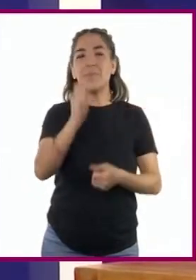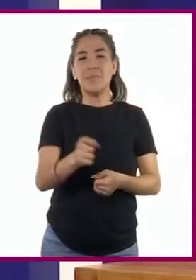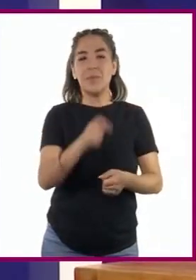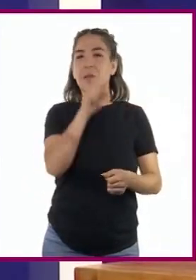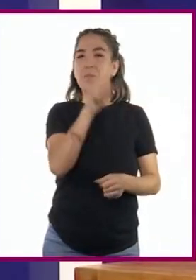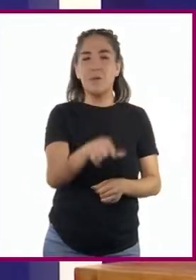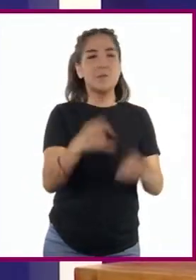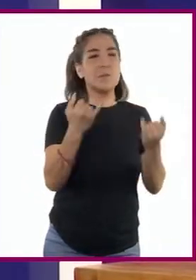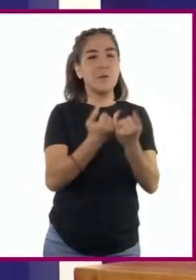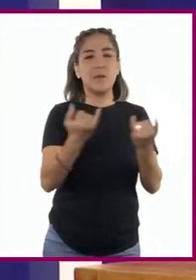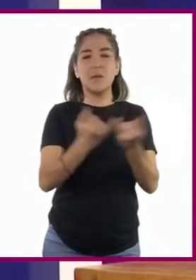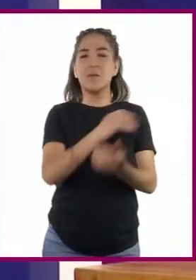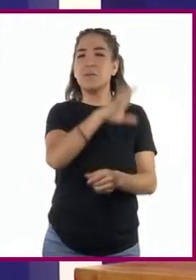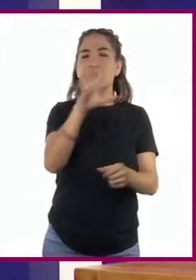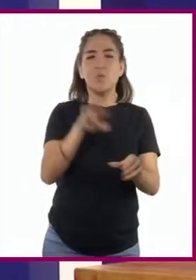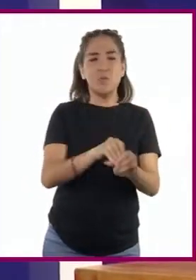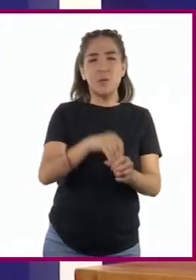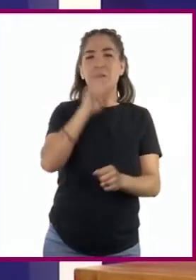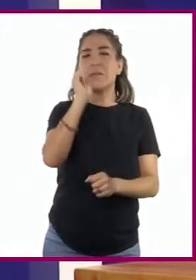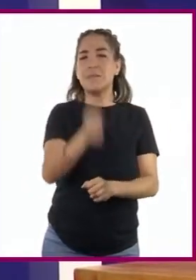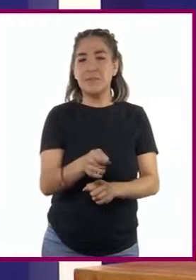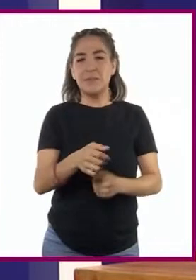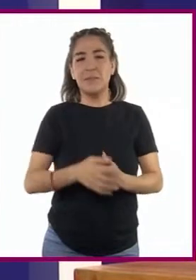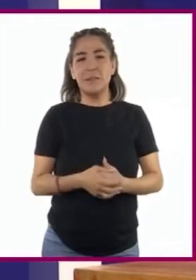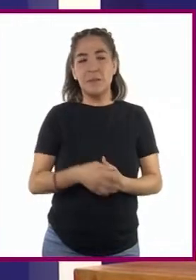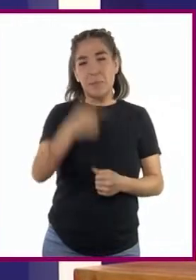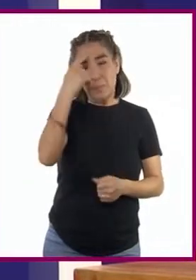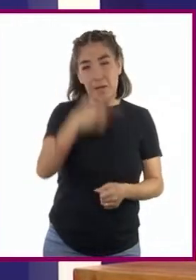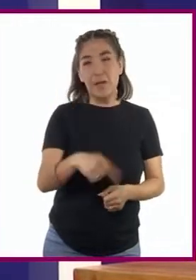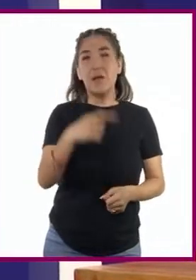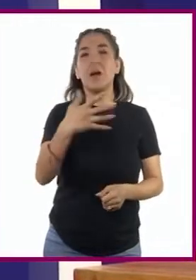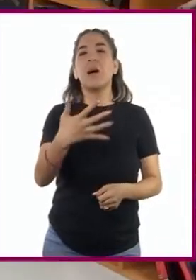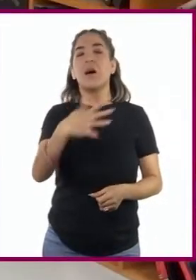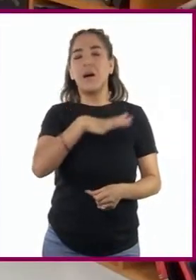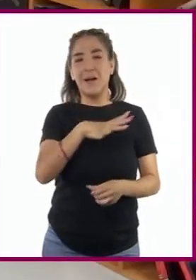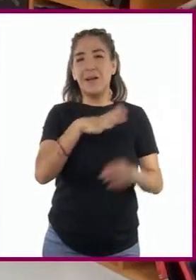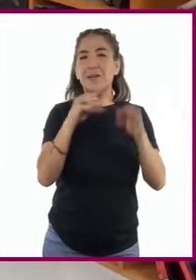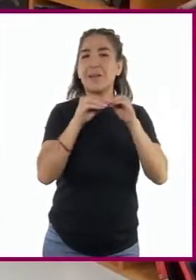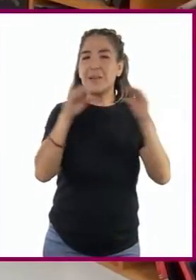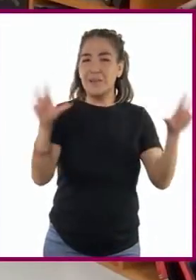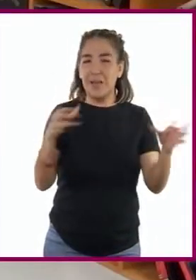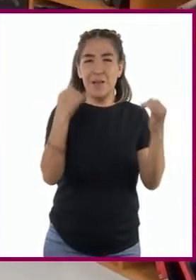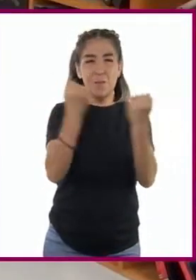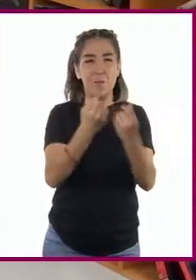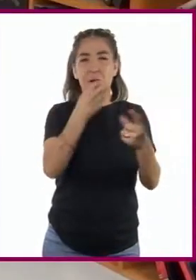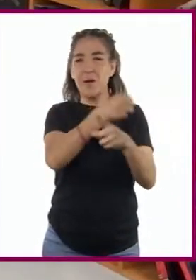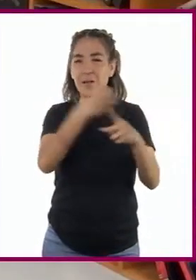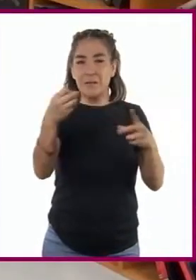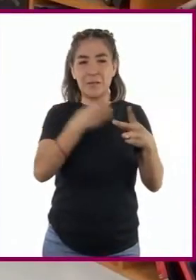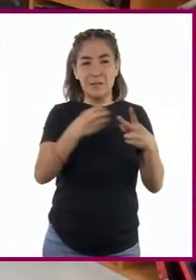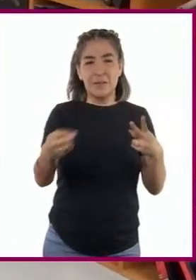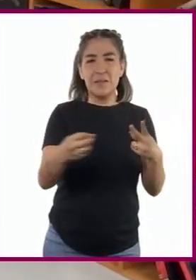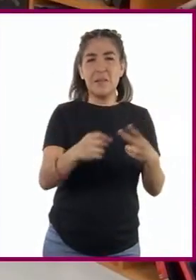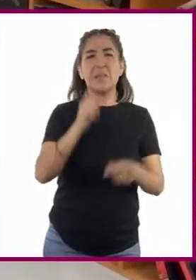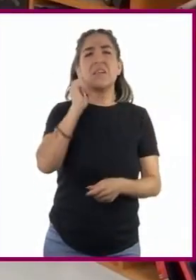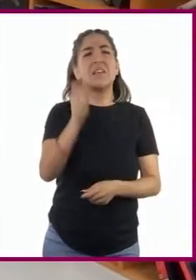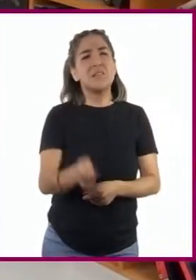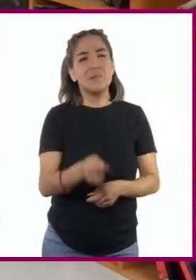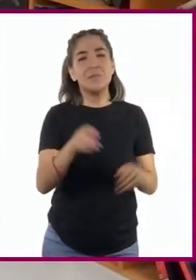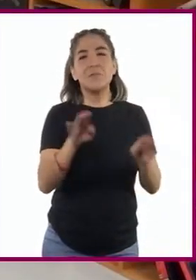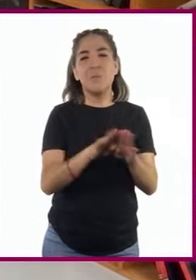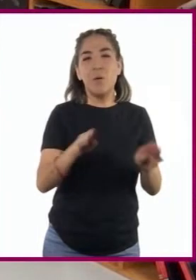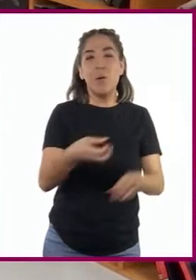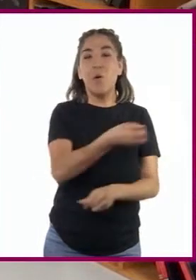de un mismo contexto con la finalidad de que tengan coherencia. Las expresiones indican